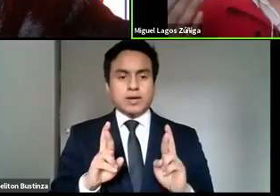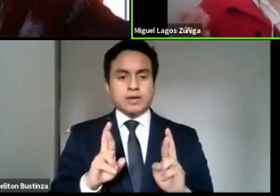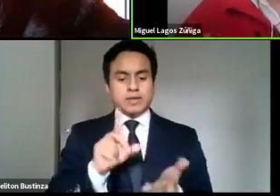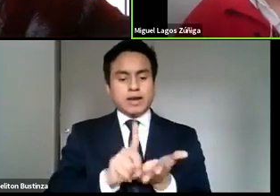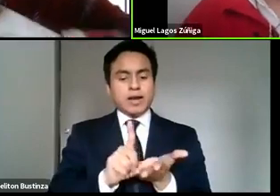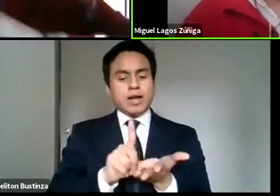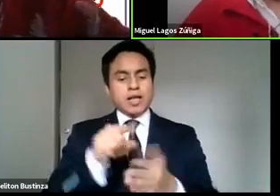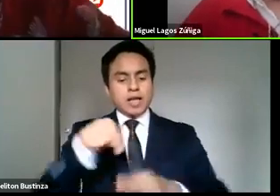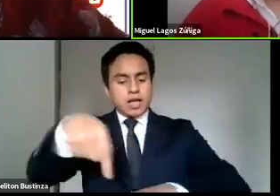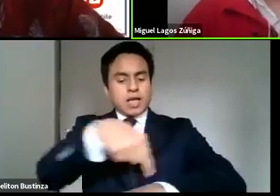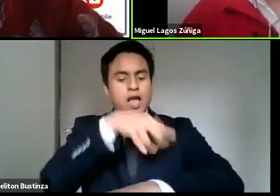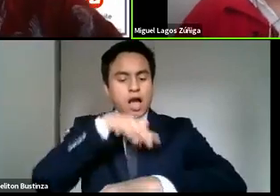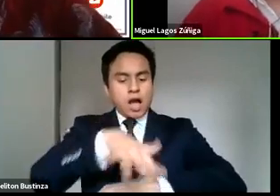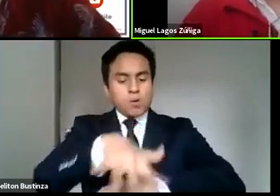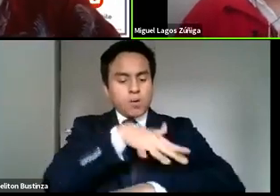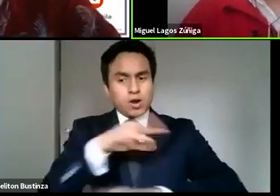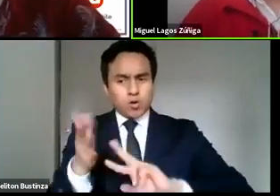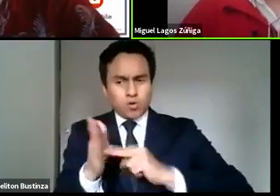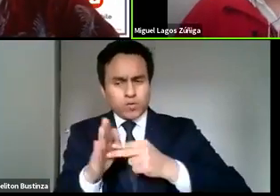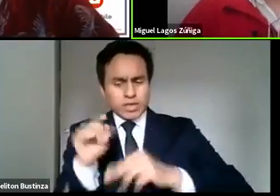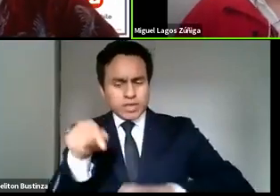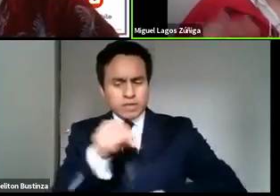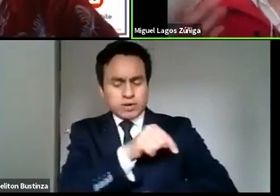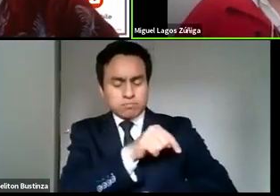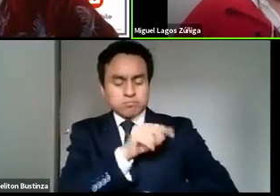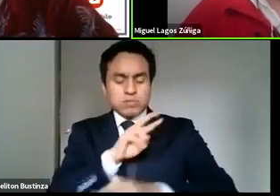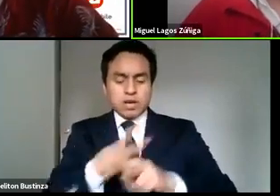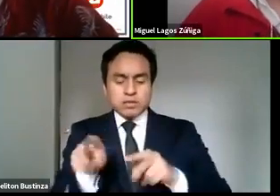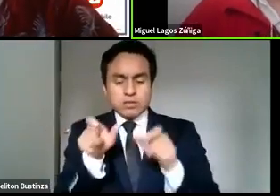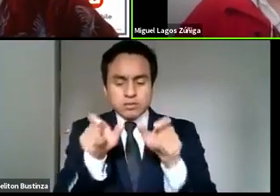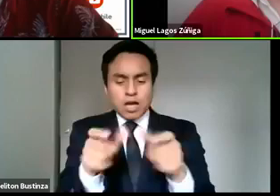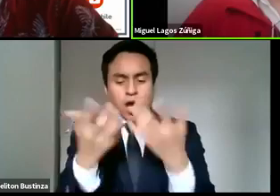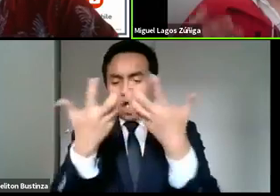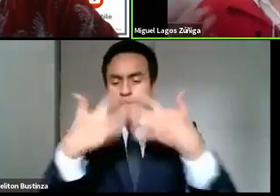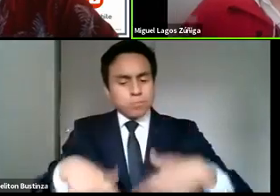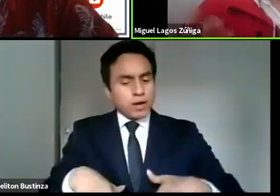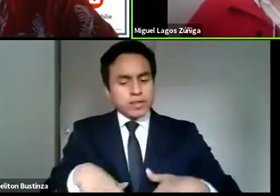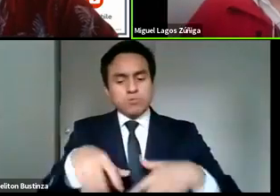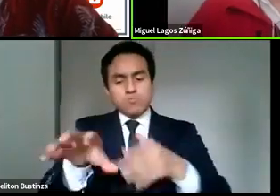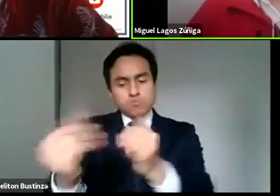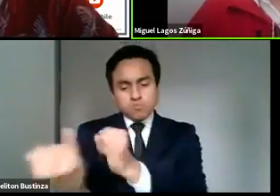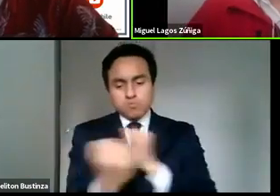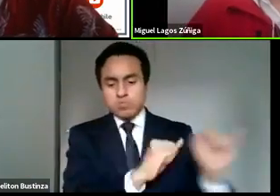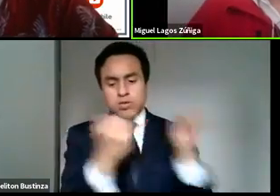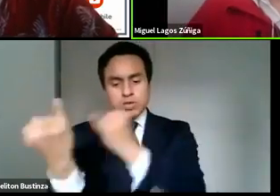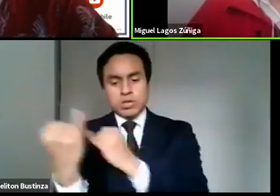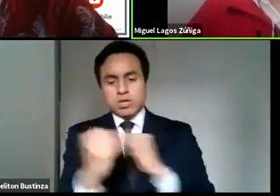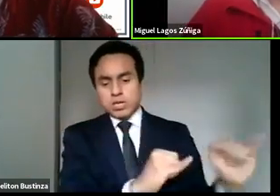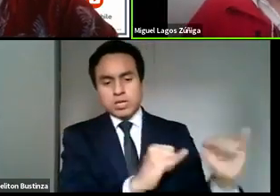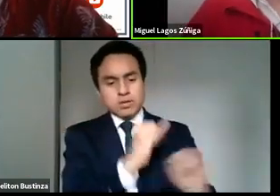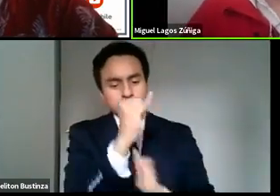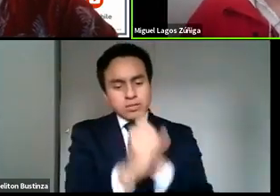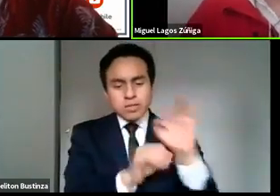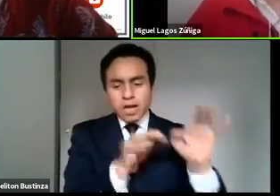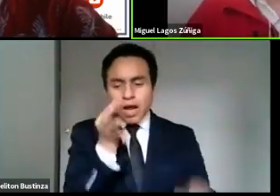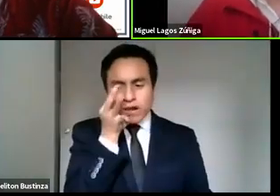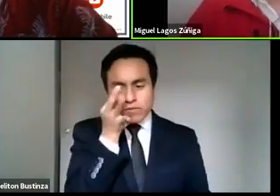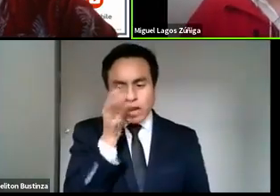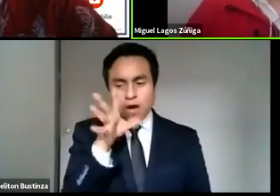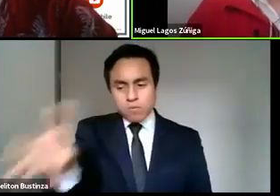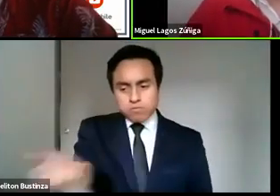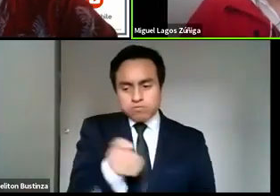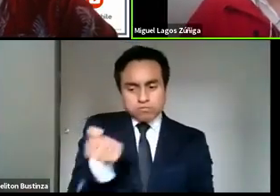cada cuenca en conflictiva estaciones automáticas que estén reportando en línea, casi, mire, estamos sacando